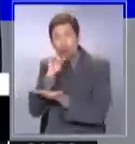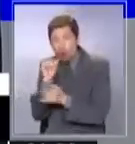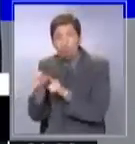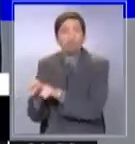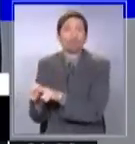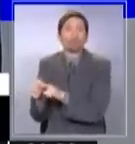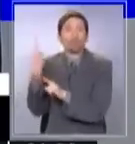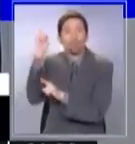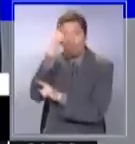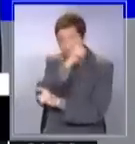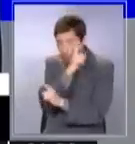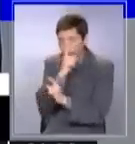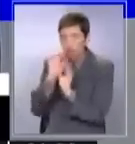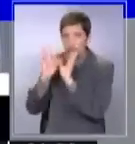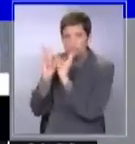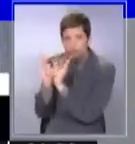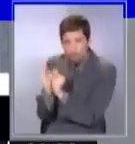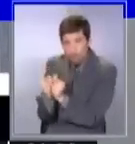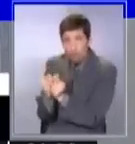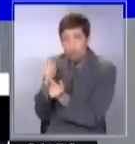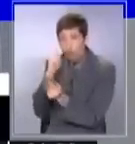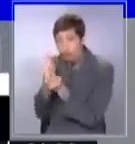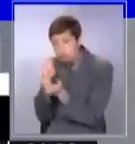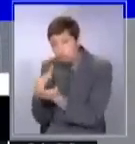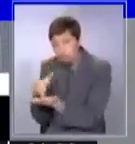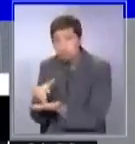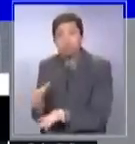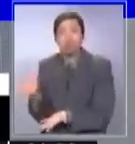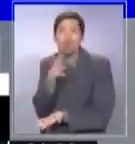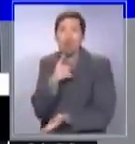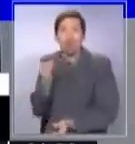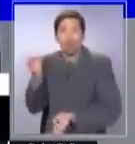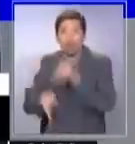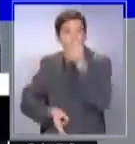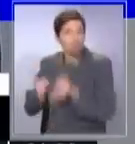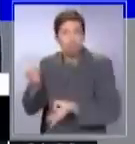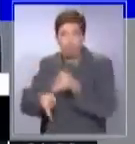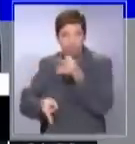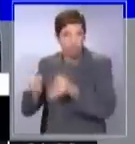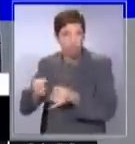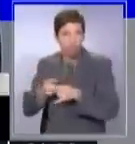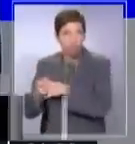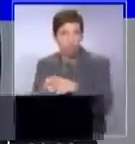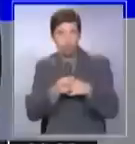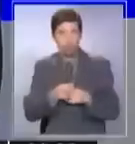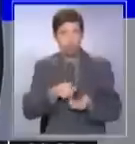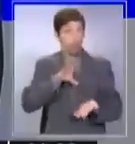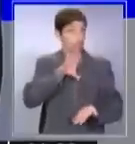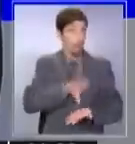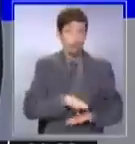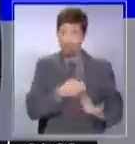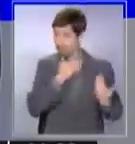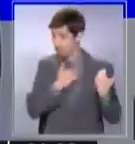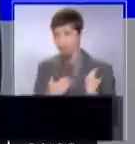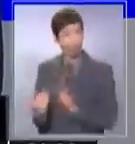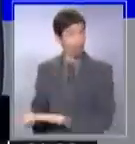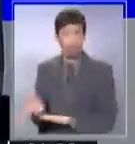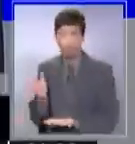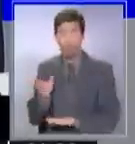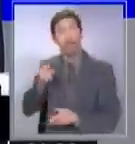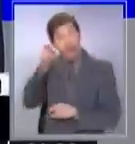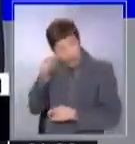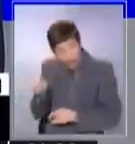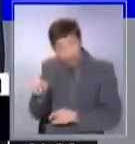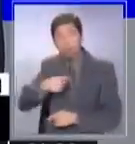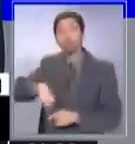de una familia vulnerable no tiene justicia social y el país no se la entrega y por lo tanto nosotros creemos que es ahí donde nosotros tenemos que colocar